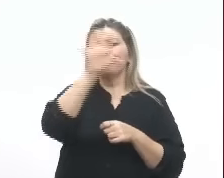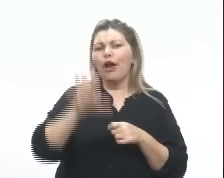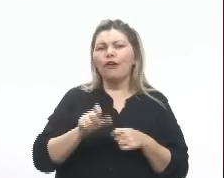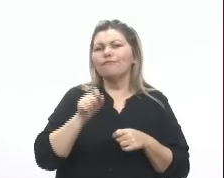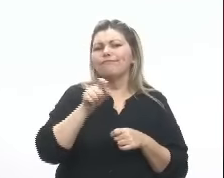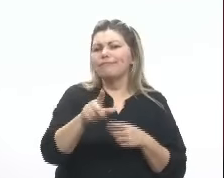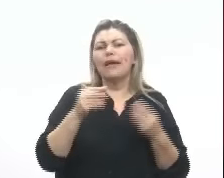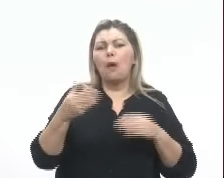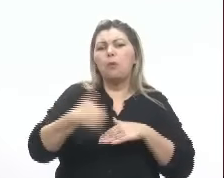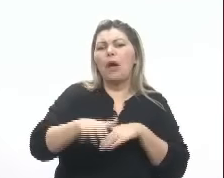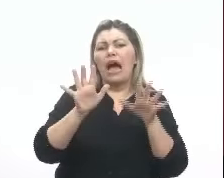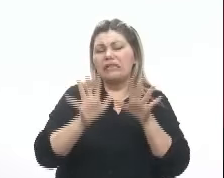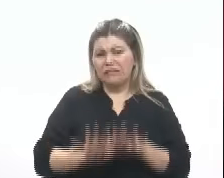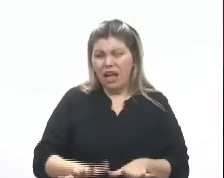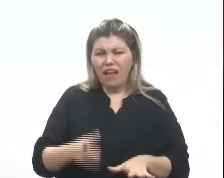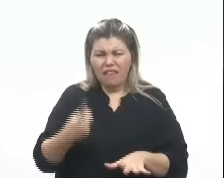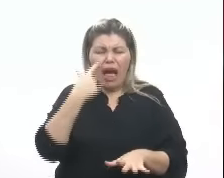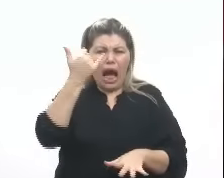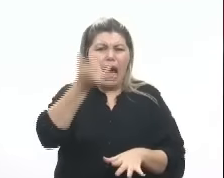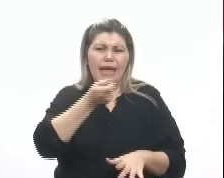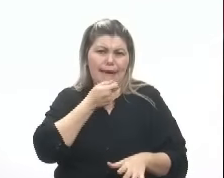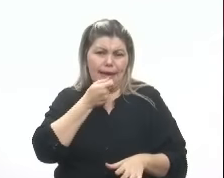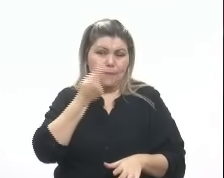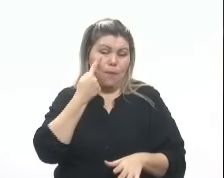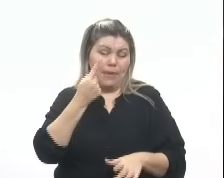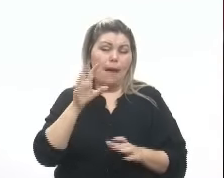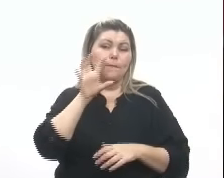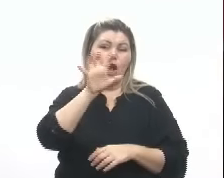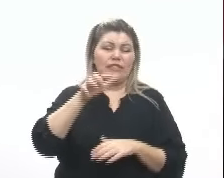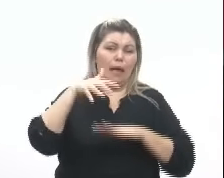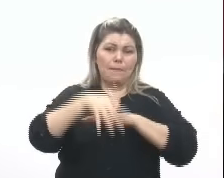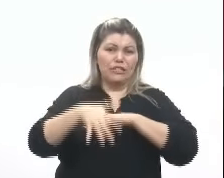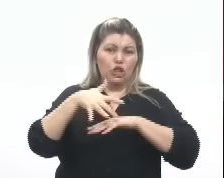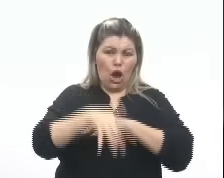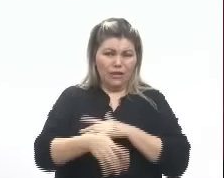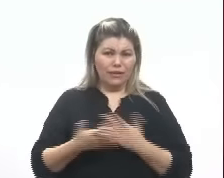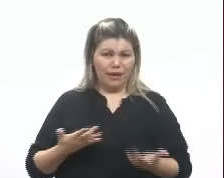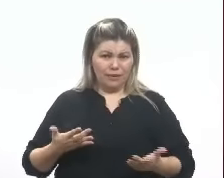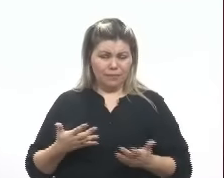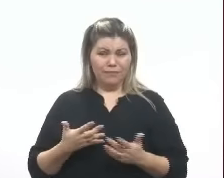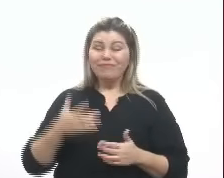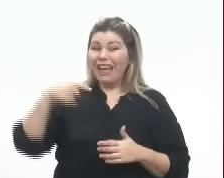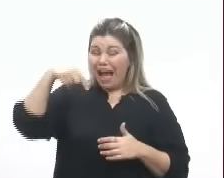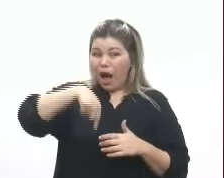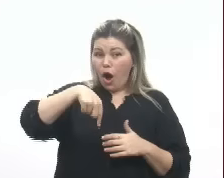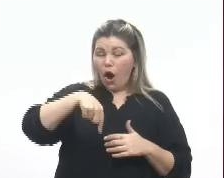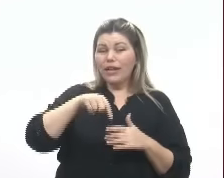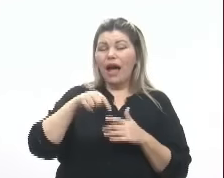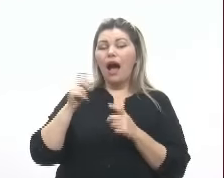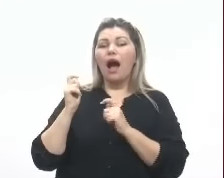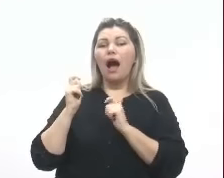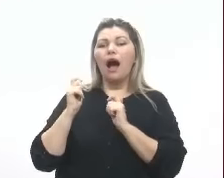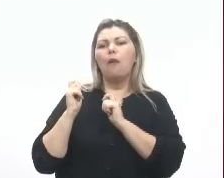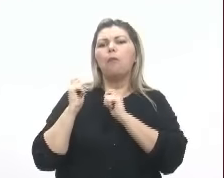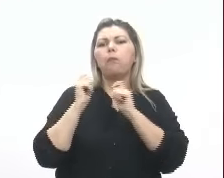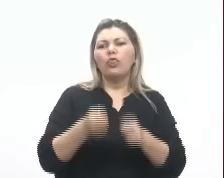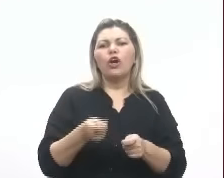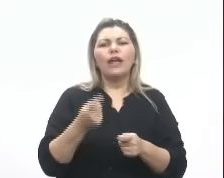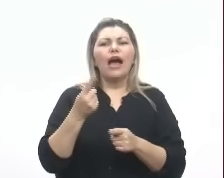Para muestra, basta un botón. Ahí están Misiones. A Misiones le ayudaron ahora, y los misioneros están tan